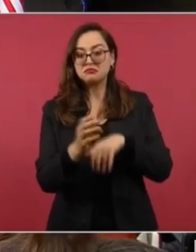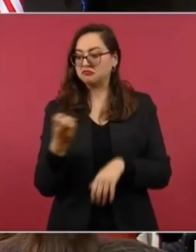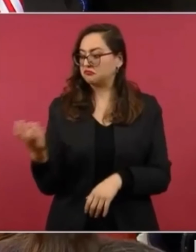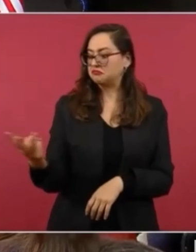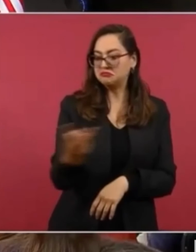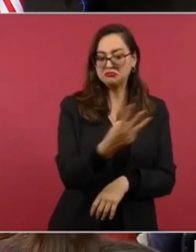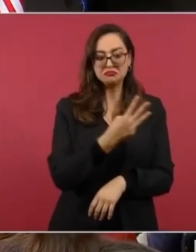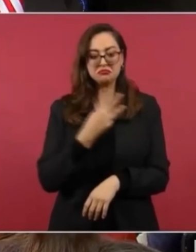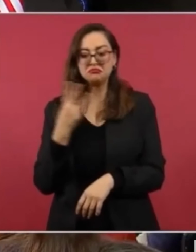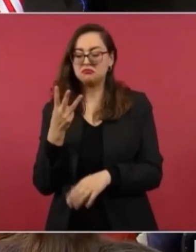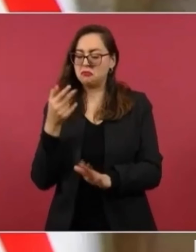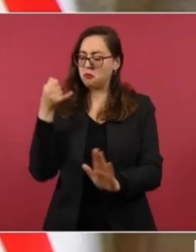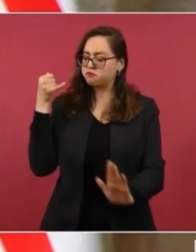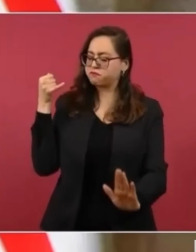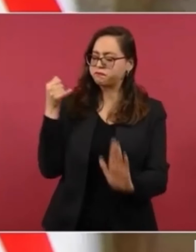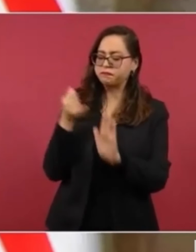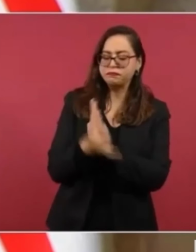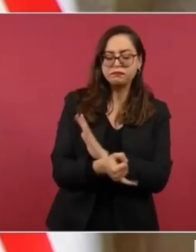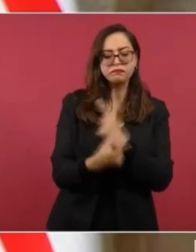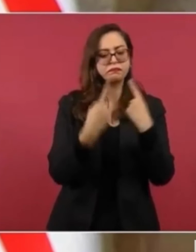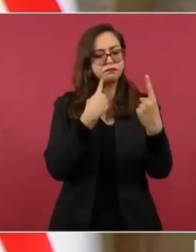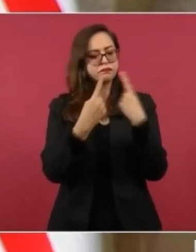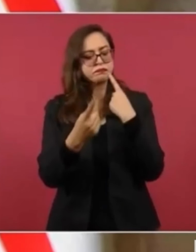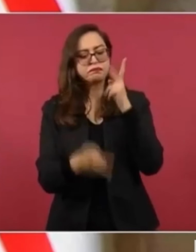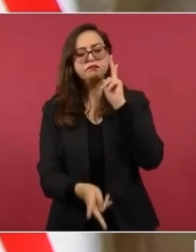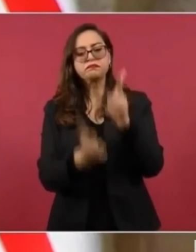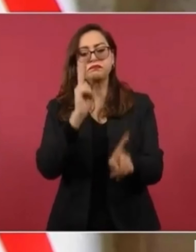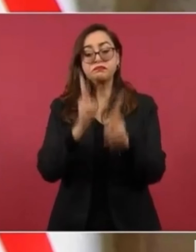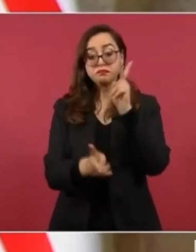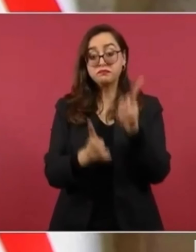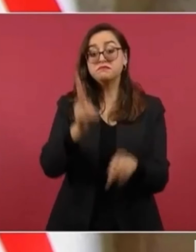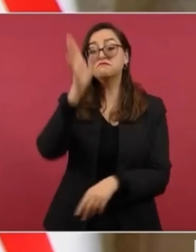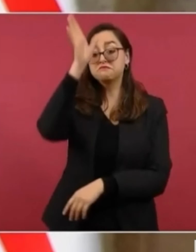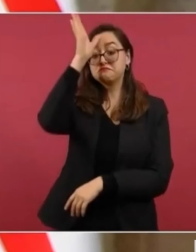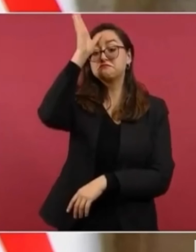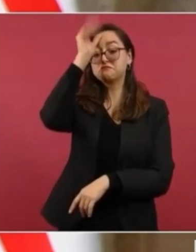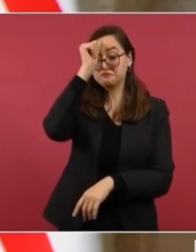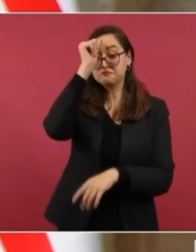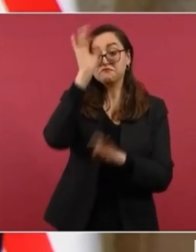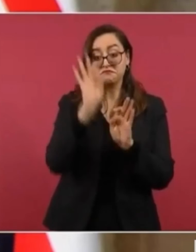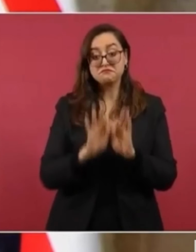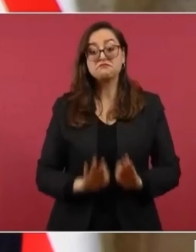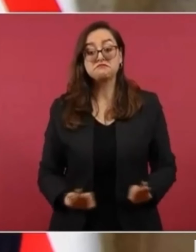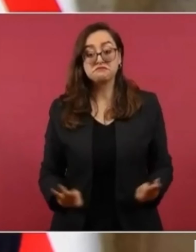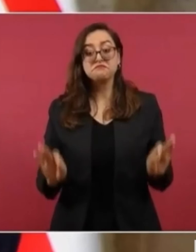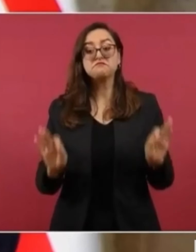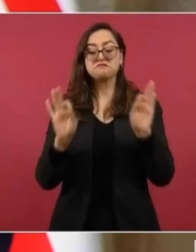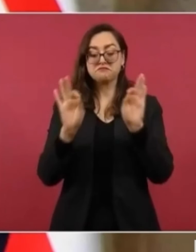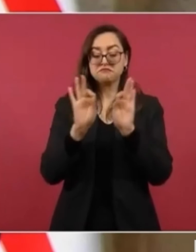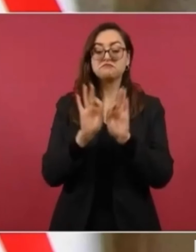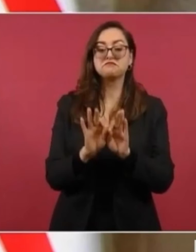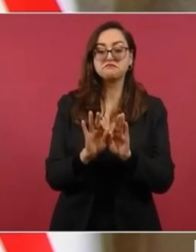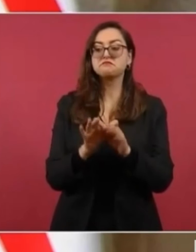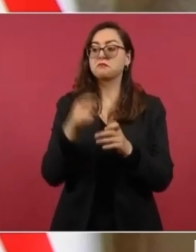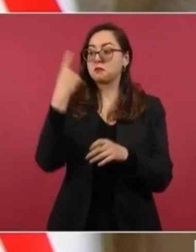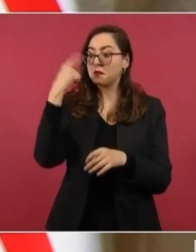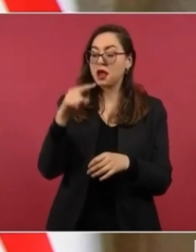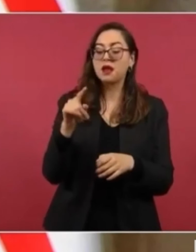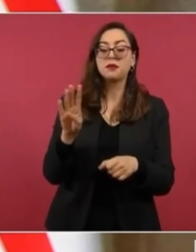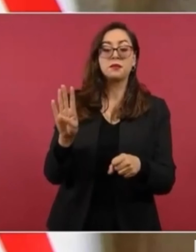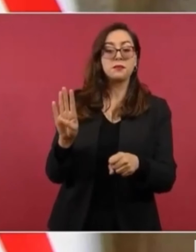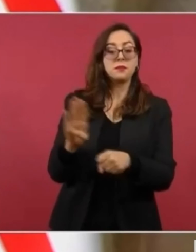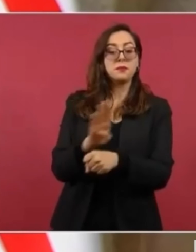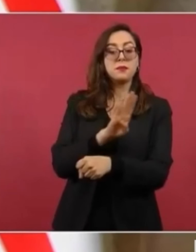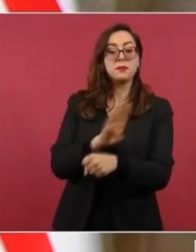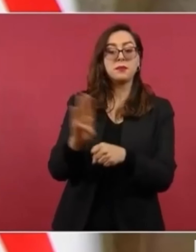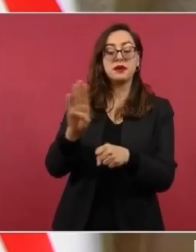amplitud y se llegaron a importantes acuerdos entre los tres países en beneficio